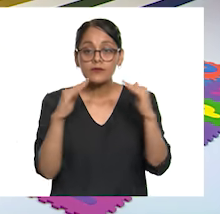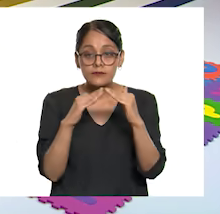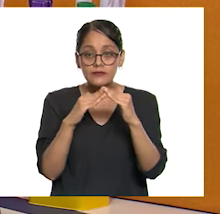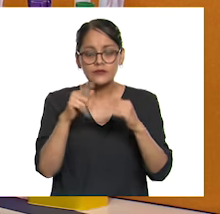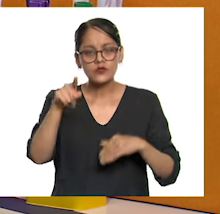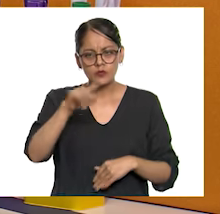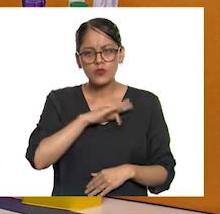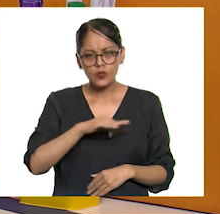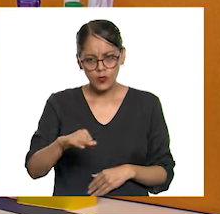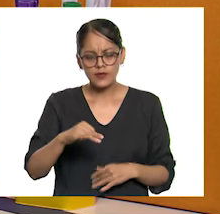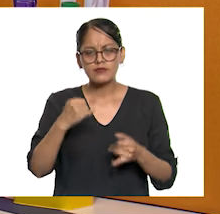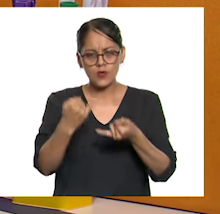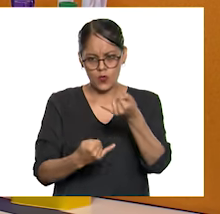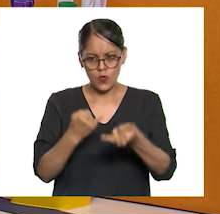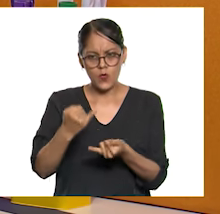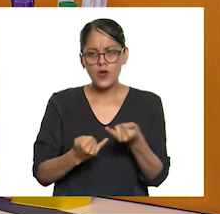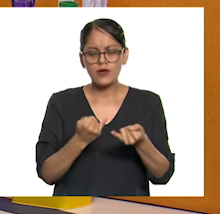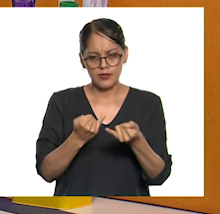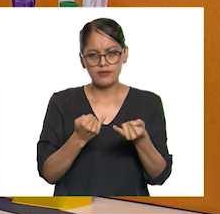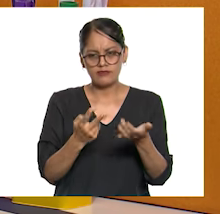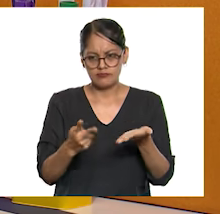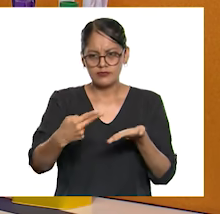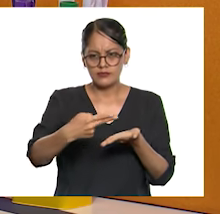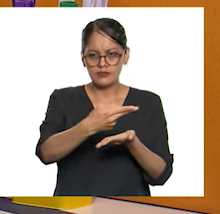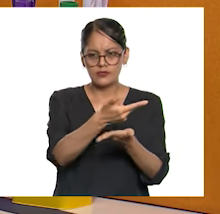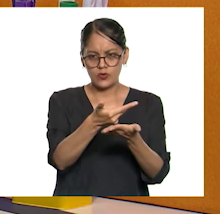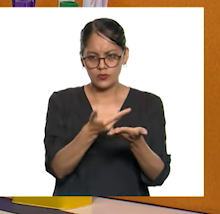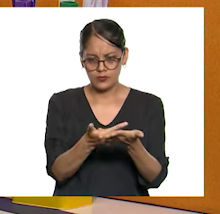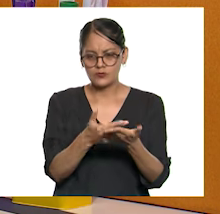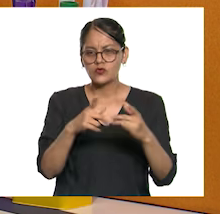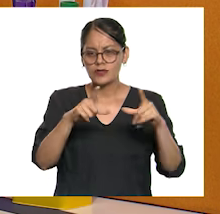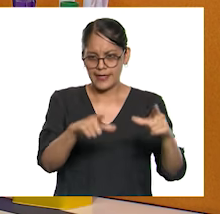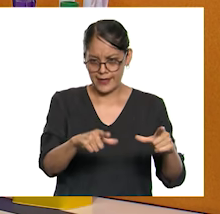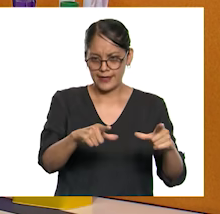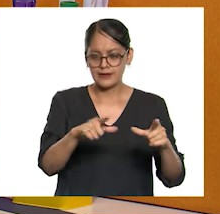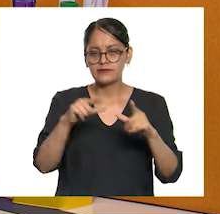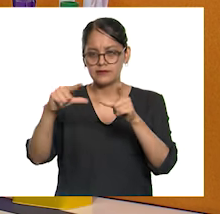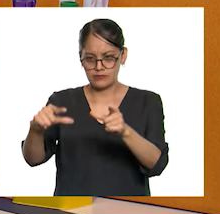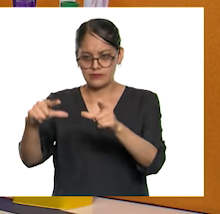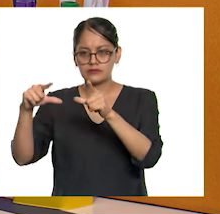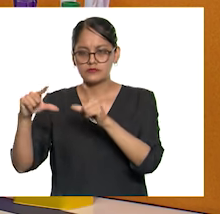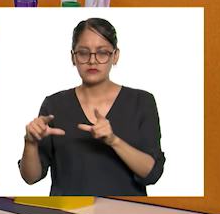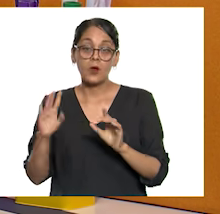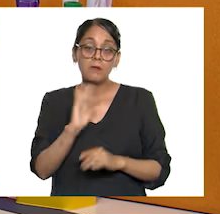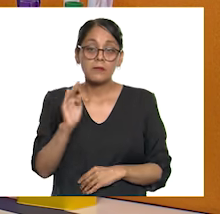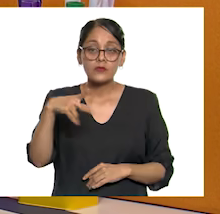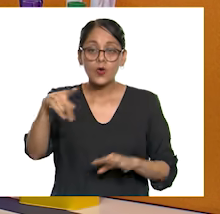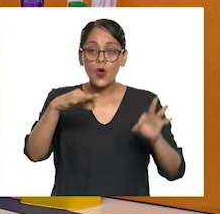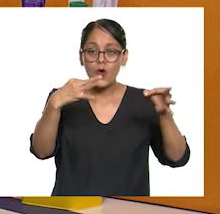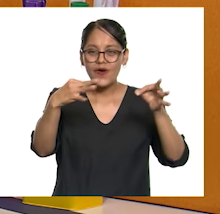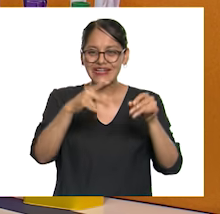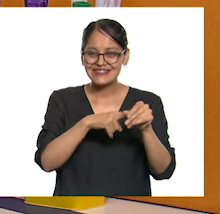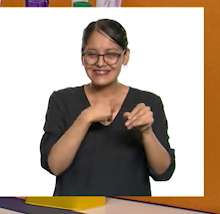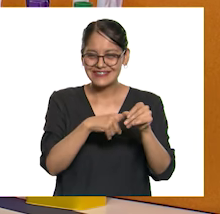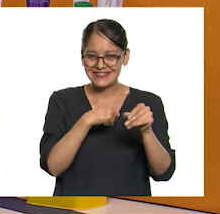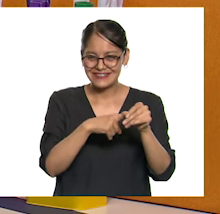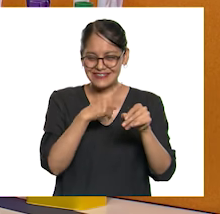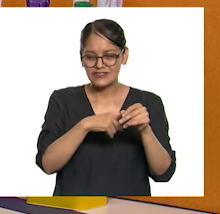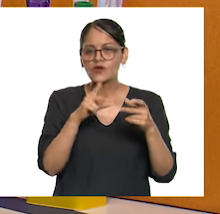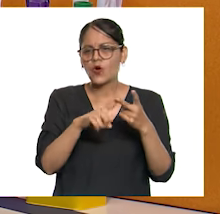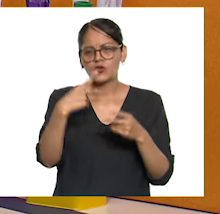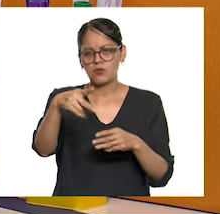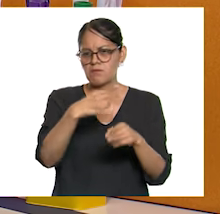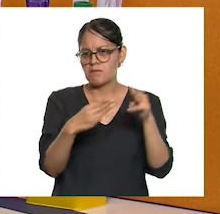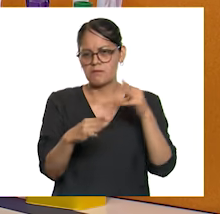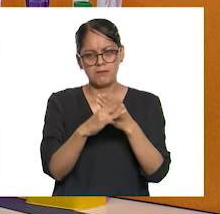hacer un juego similar. Elijan unas tarjetitas, pueden hacerlas con, no sé, hojas de colores, con el material